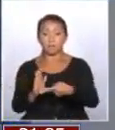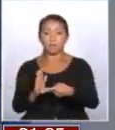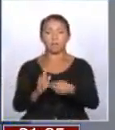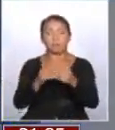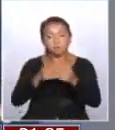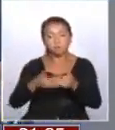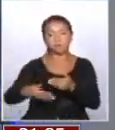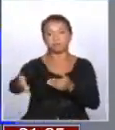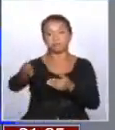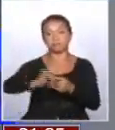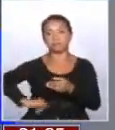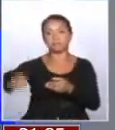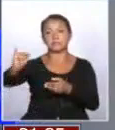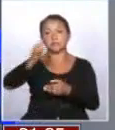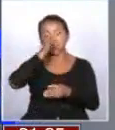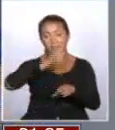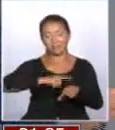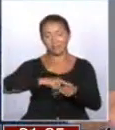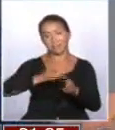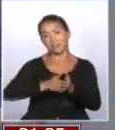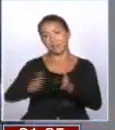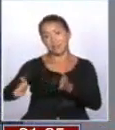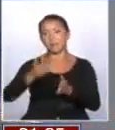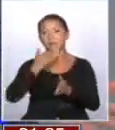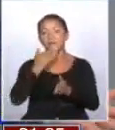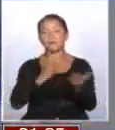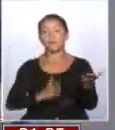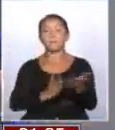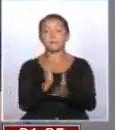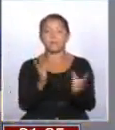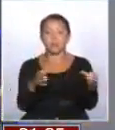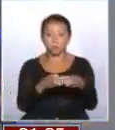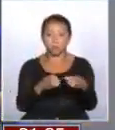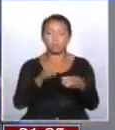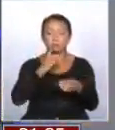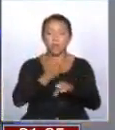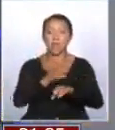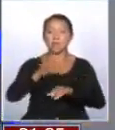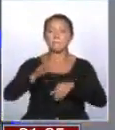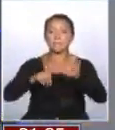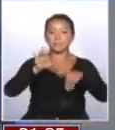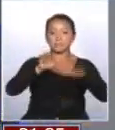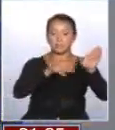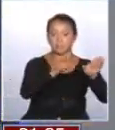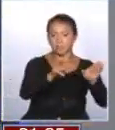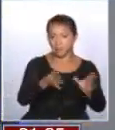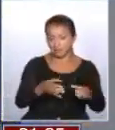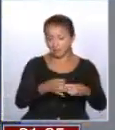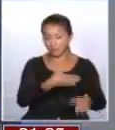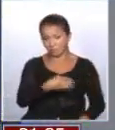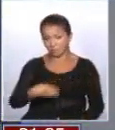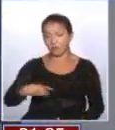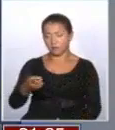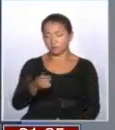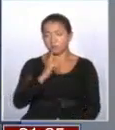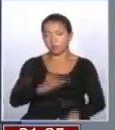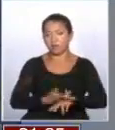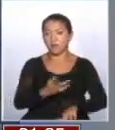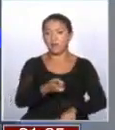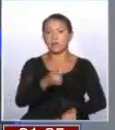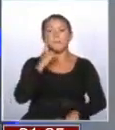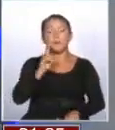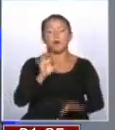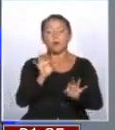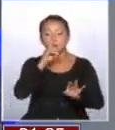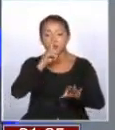estables en el tiempo, y eso parte por la coalición que tiene la mayoría, la coalición de gobierno, en este caso la nueva mayoría, pero